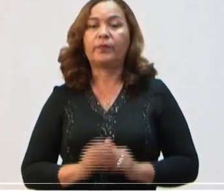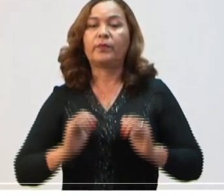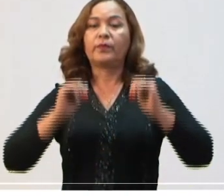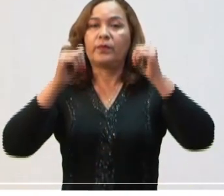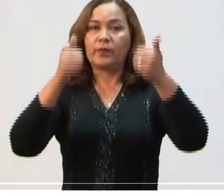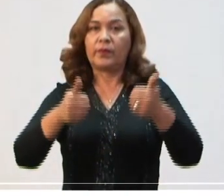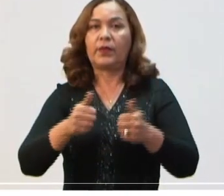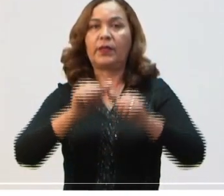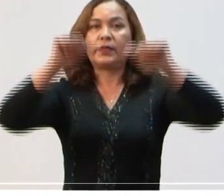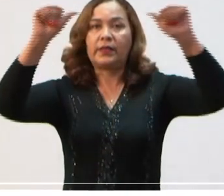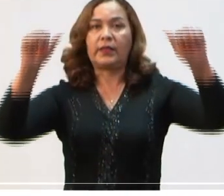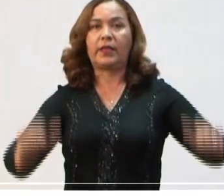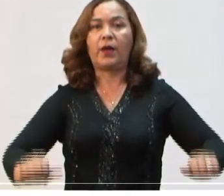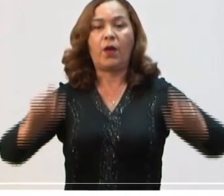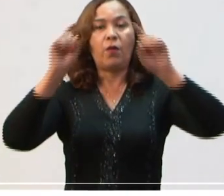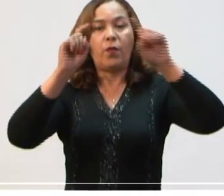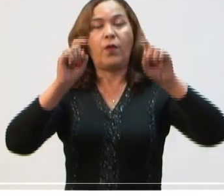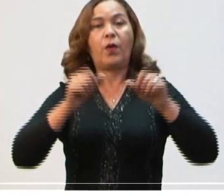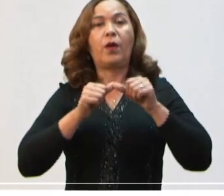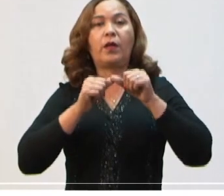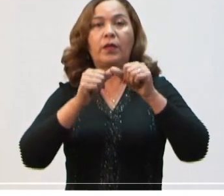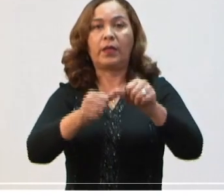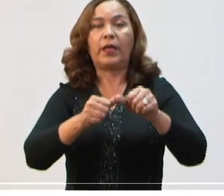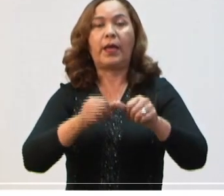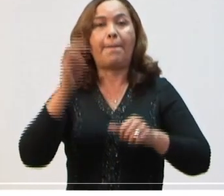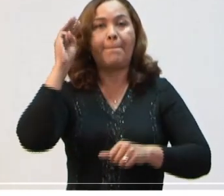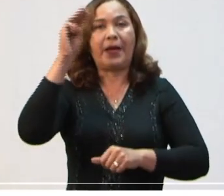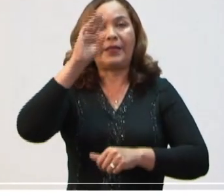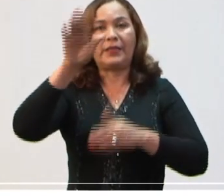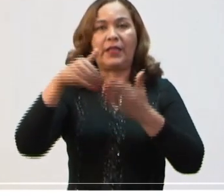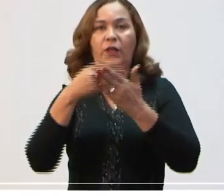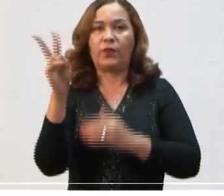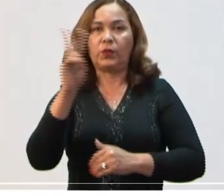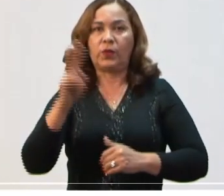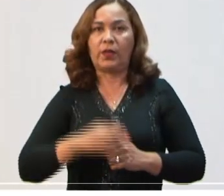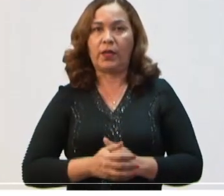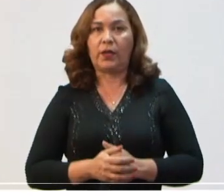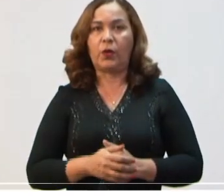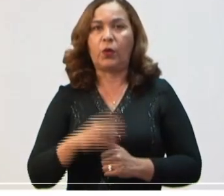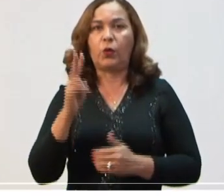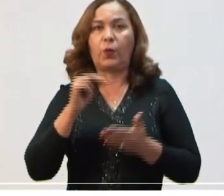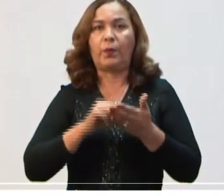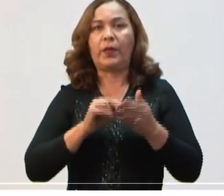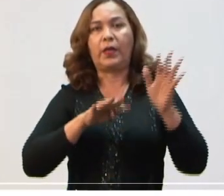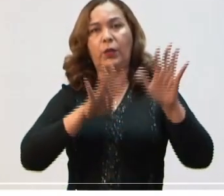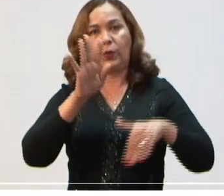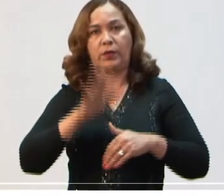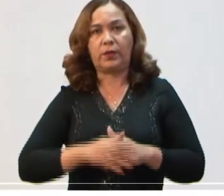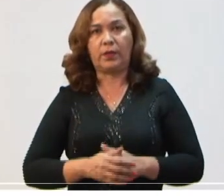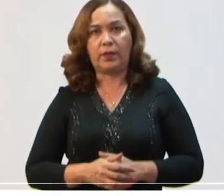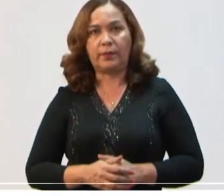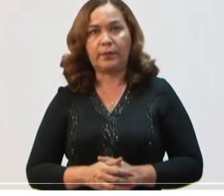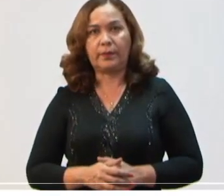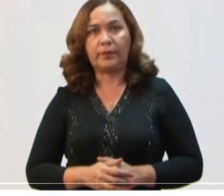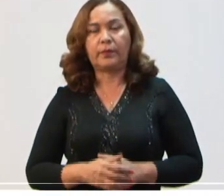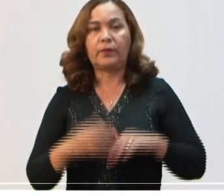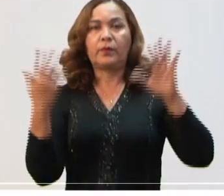lanzamiento del sistema de formación permanente del magisterio venezolano 2014